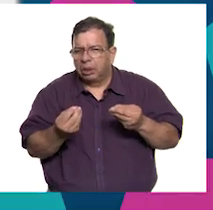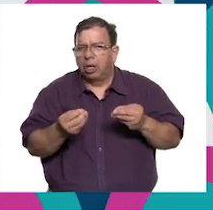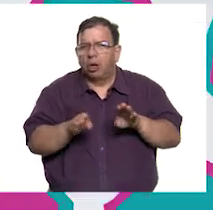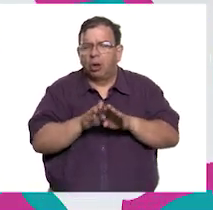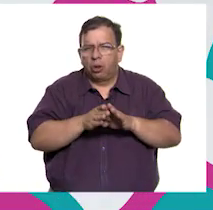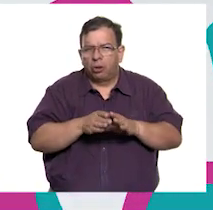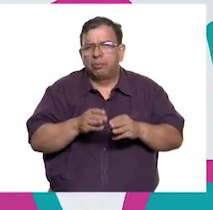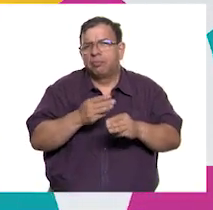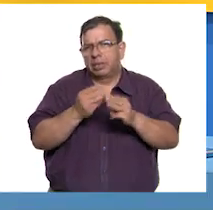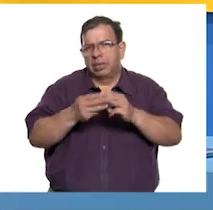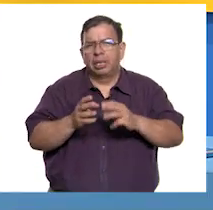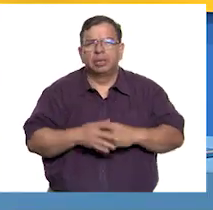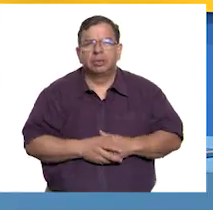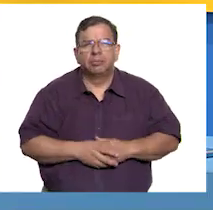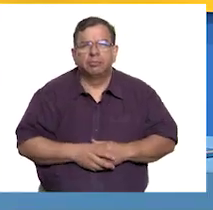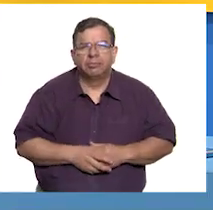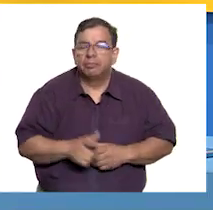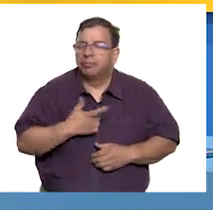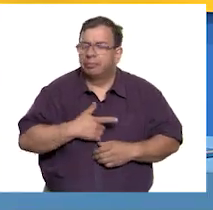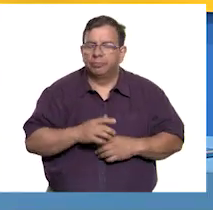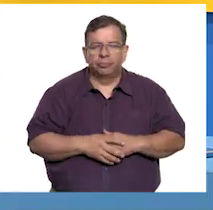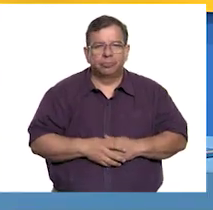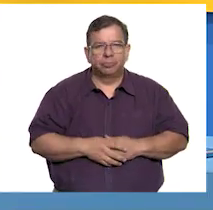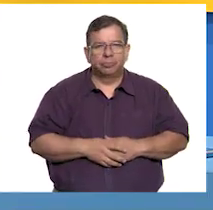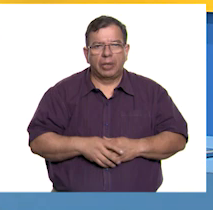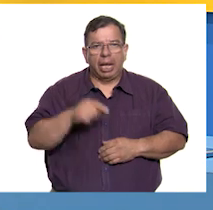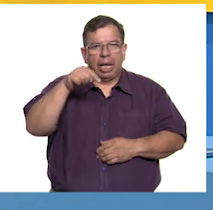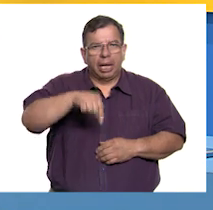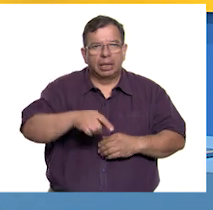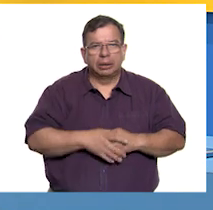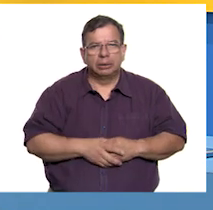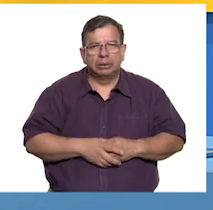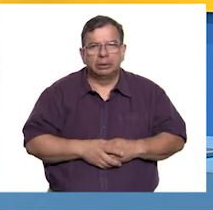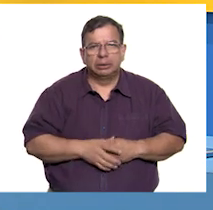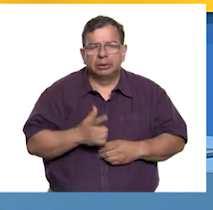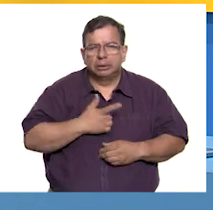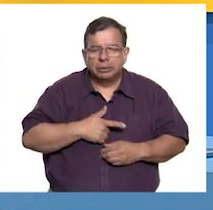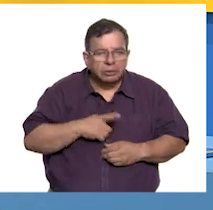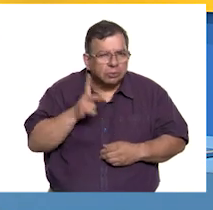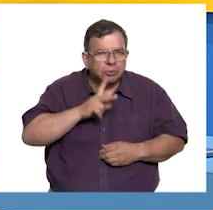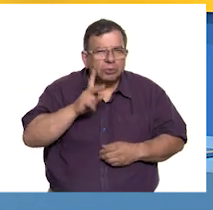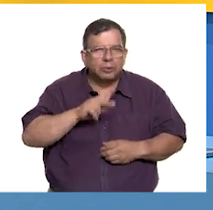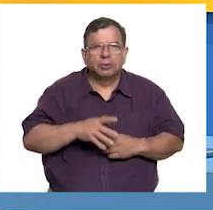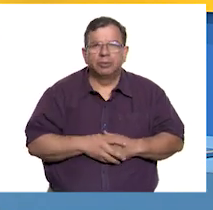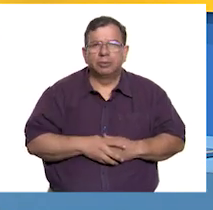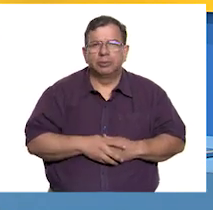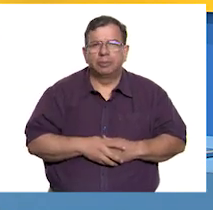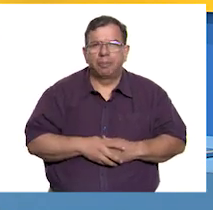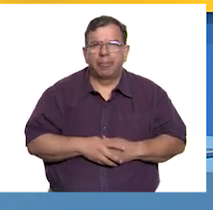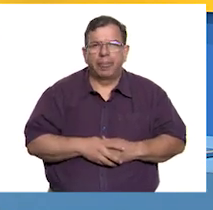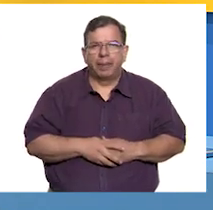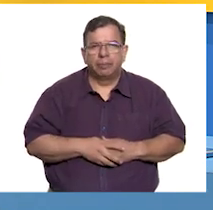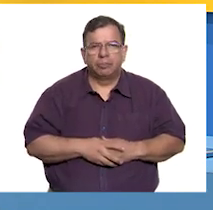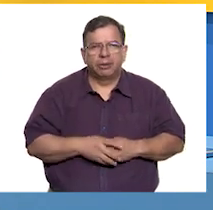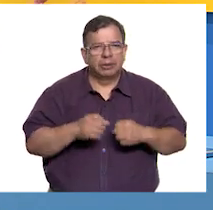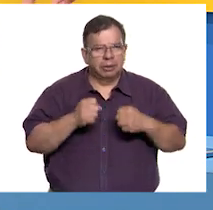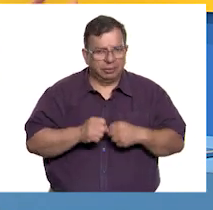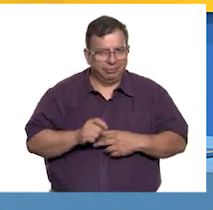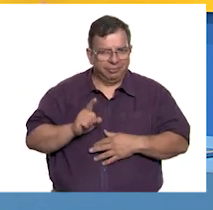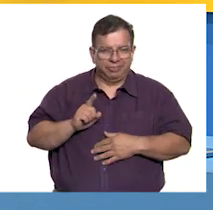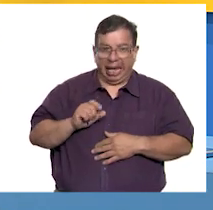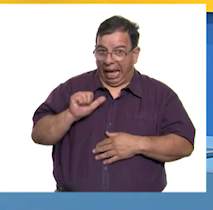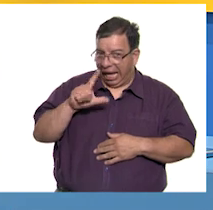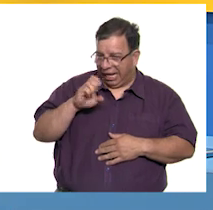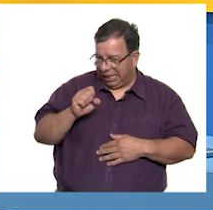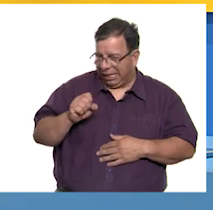materiales. Me gusta mucho esa idea. Y aquí en el foro nos encanta experimentar. Seguramente nuestra compañera Ale, que